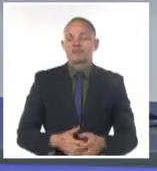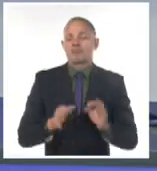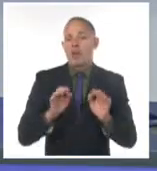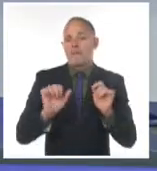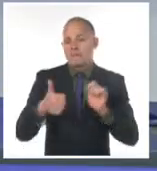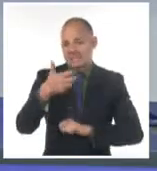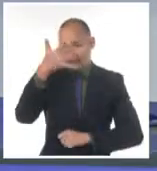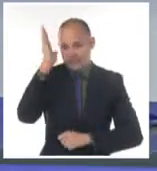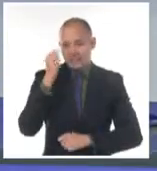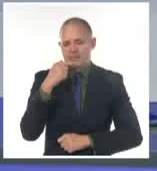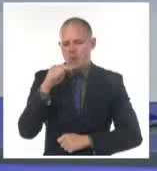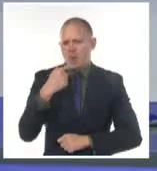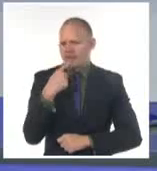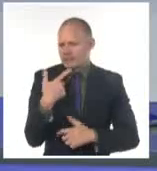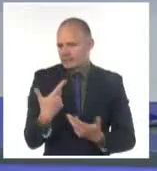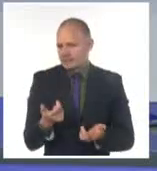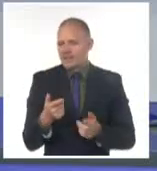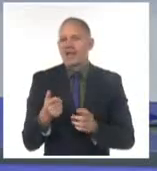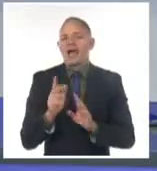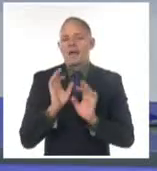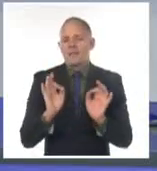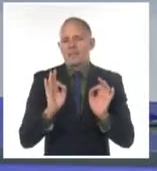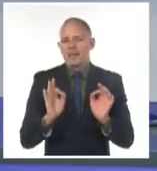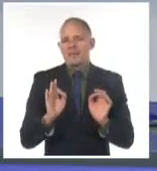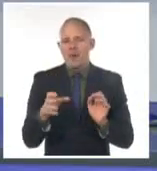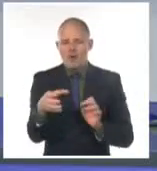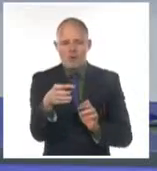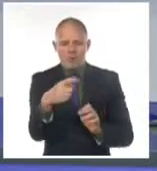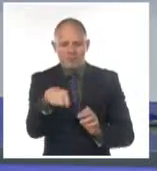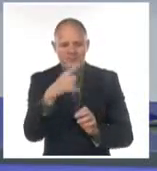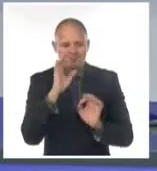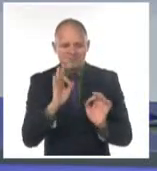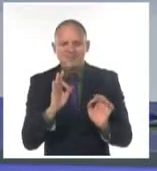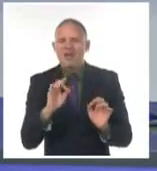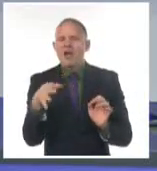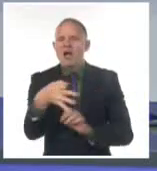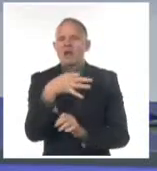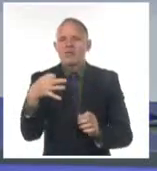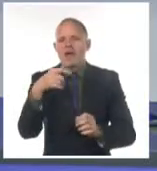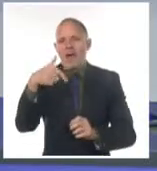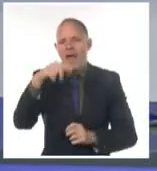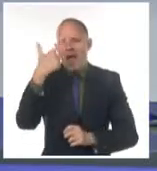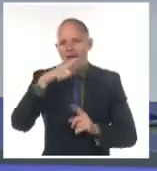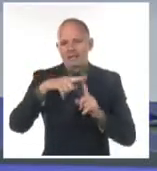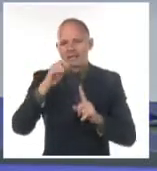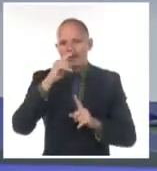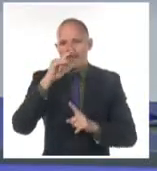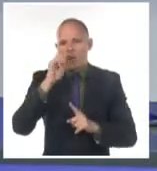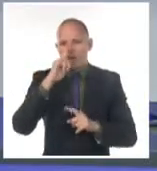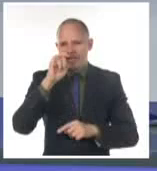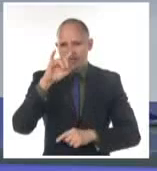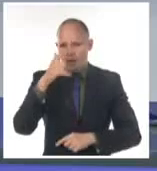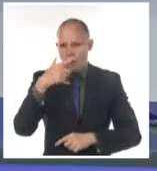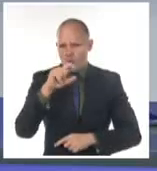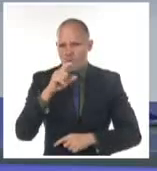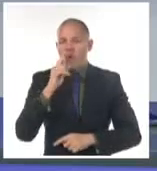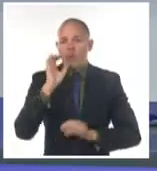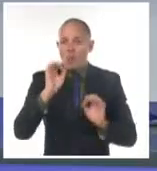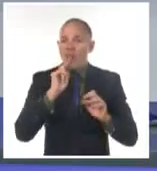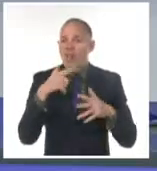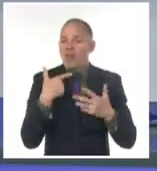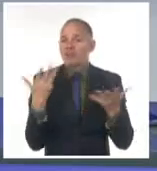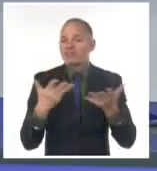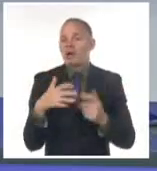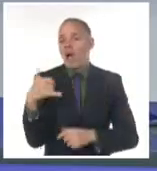hoy el presidente de la República, Miguel Díaz-Canel Bermúdez, durante su visita al municipio de Jatibonico en Santi Spíritus. Acompañaron al jefe